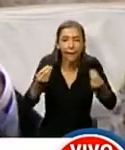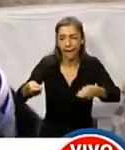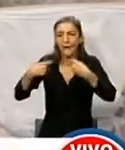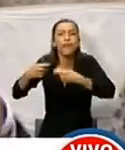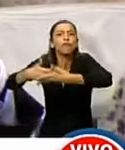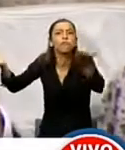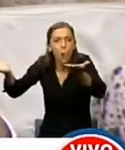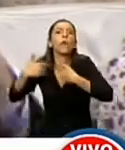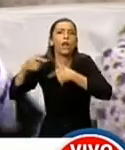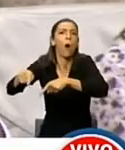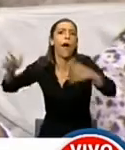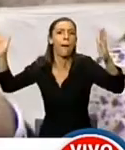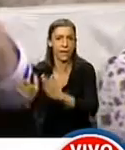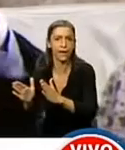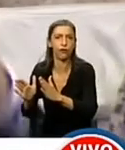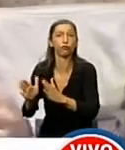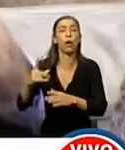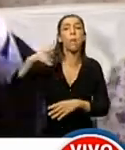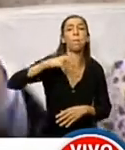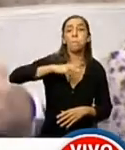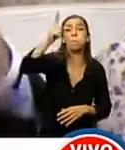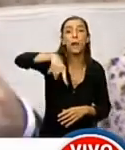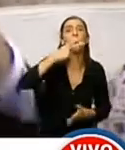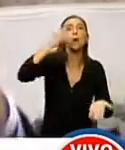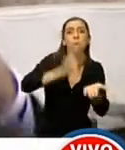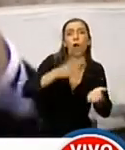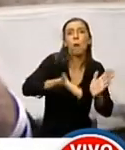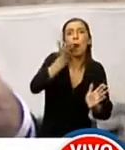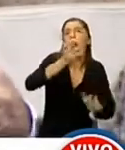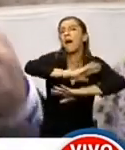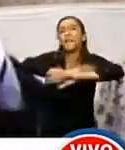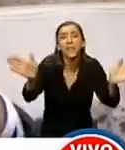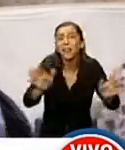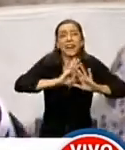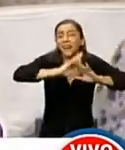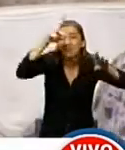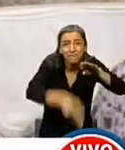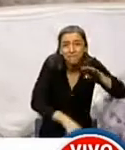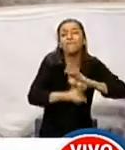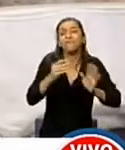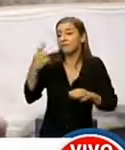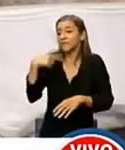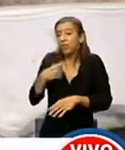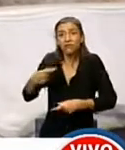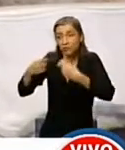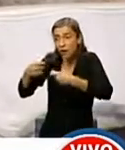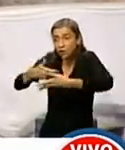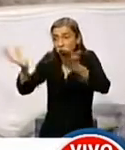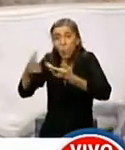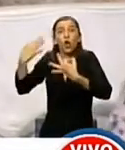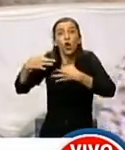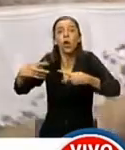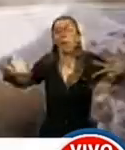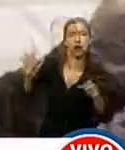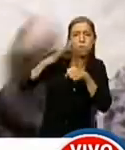la vida al sector privado con impuestos y empiecen a bajar el gasto público para que este país pueda salir adelante de una vez por